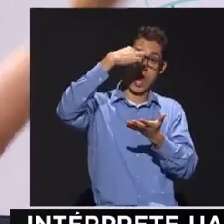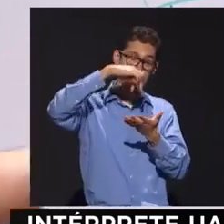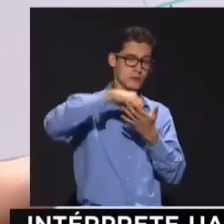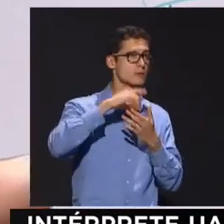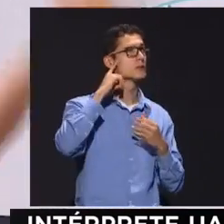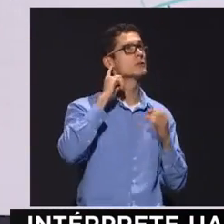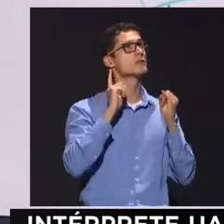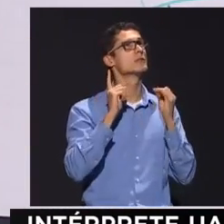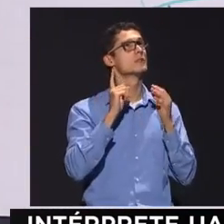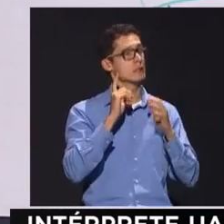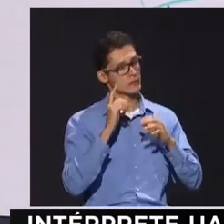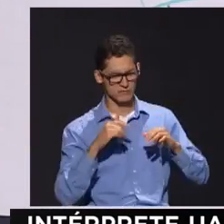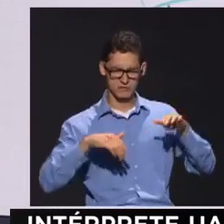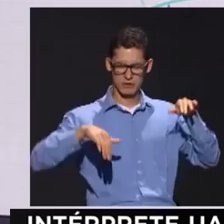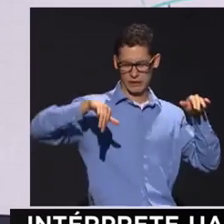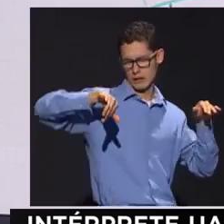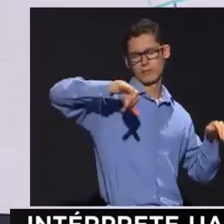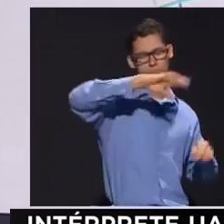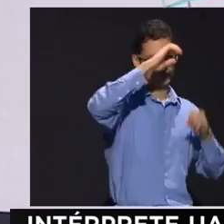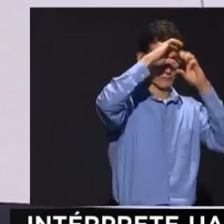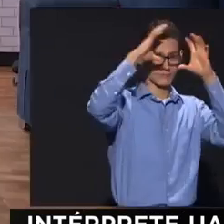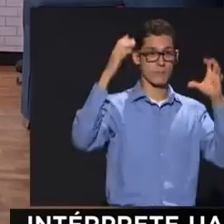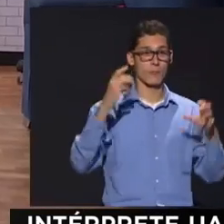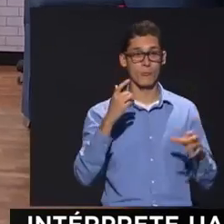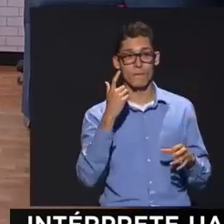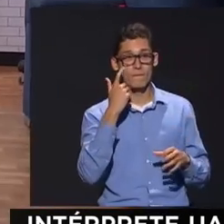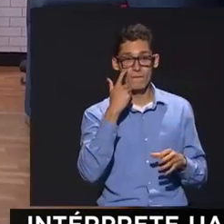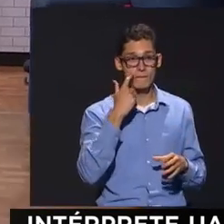mente imaginamos y visualizamos esa pata realista